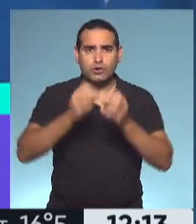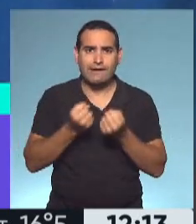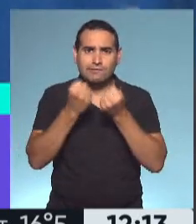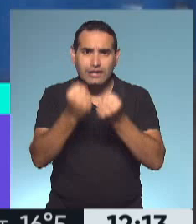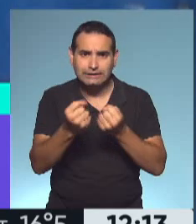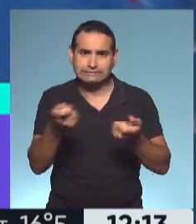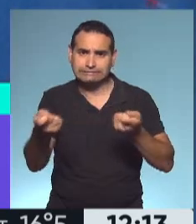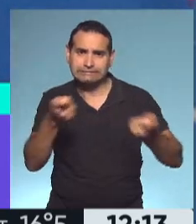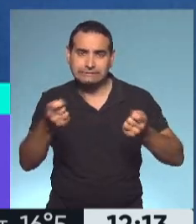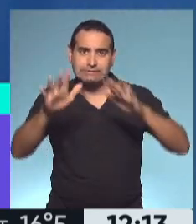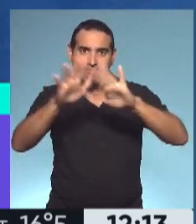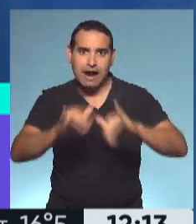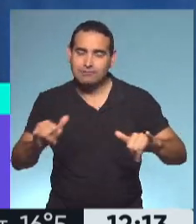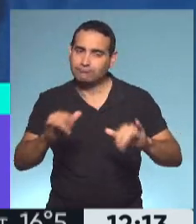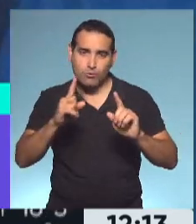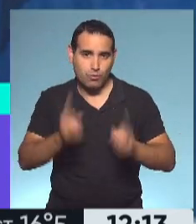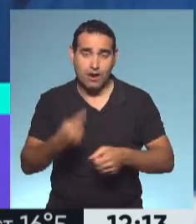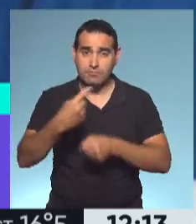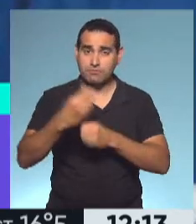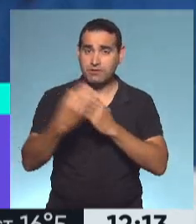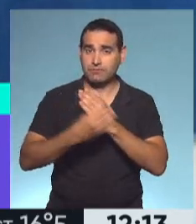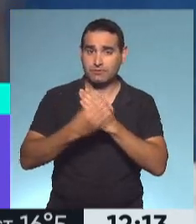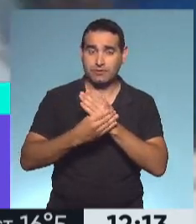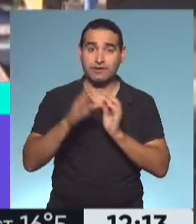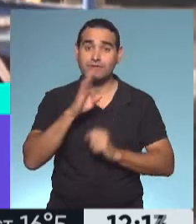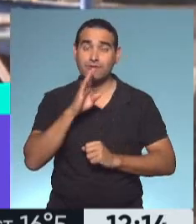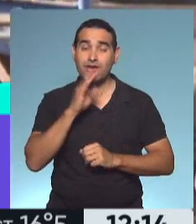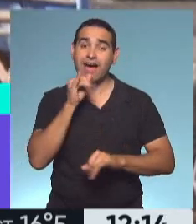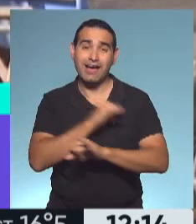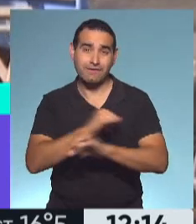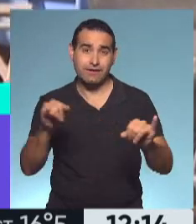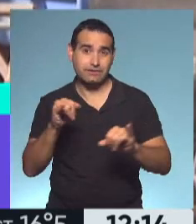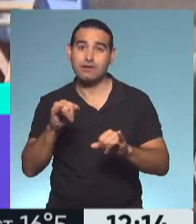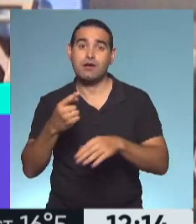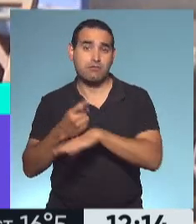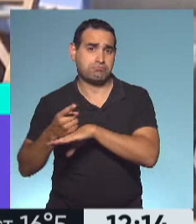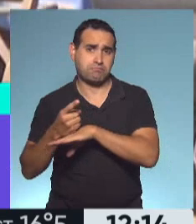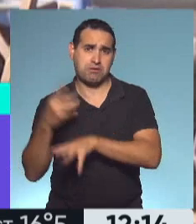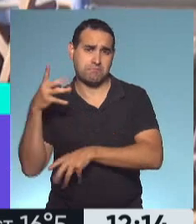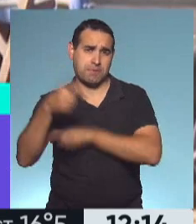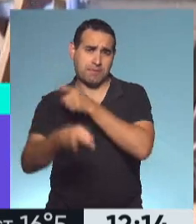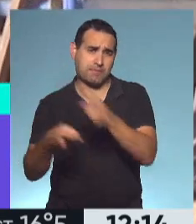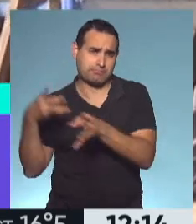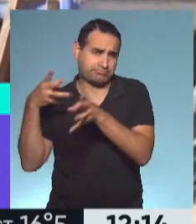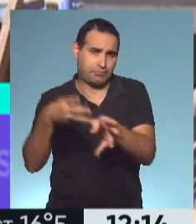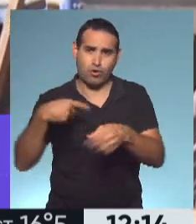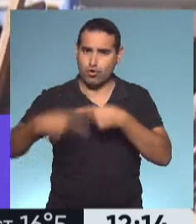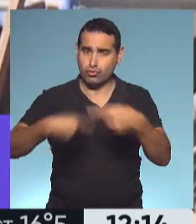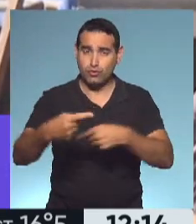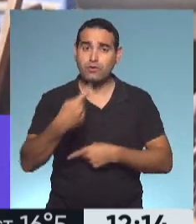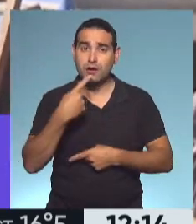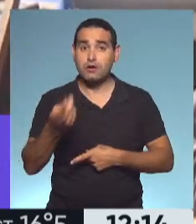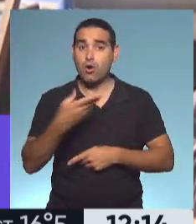un alto al fuego, el premier israelí Benjamín Netanyahu aseguró que los ataques van a continuar y que su gobierno espera que